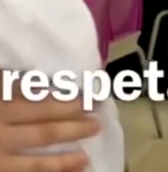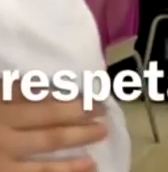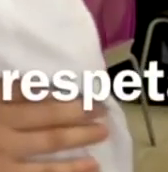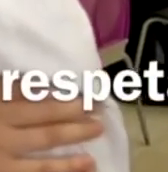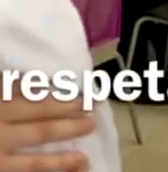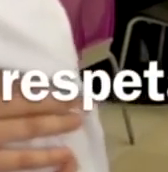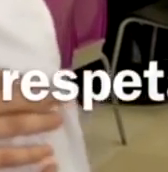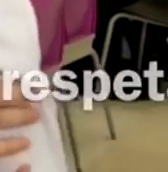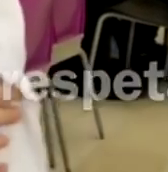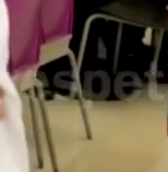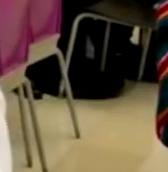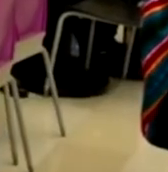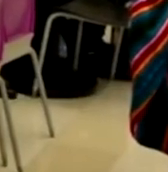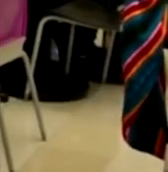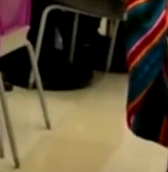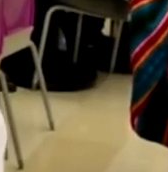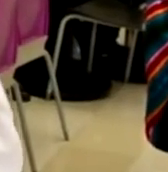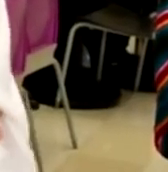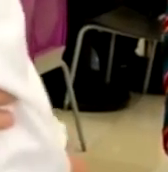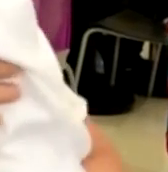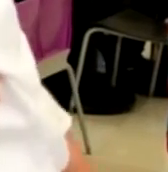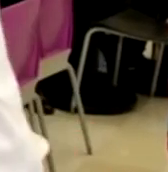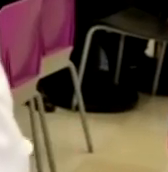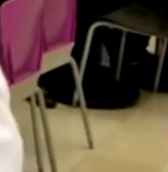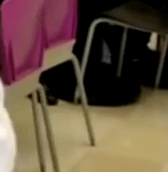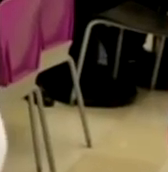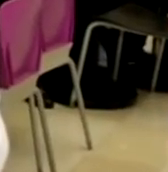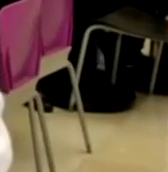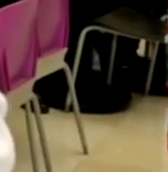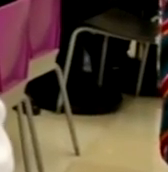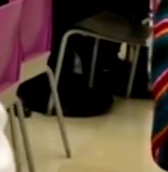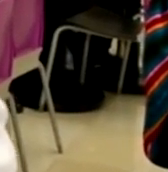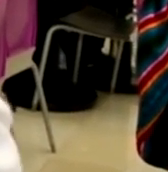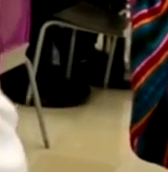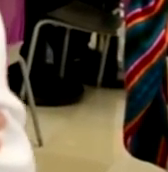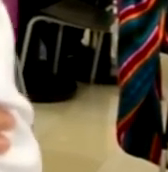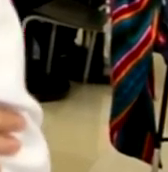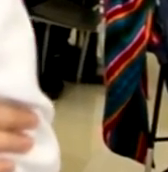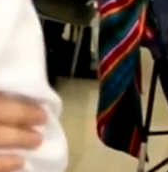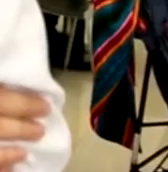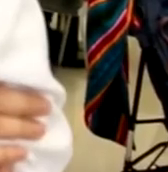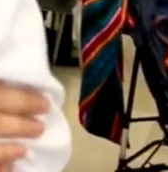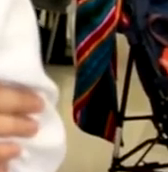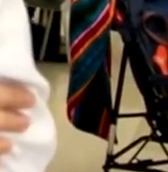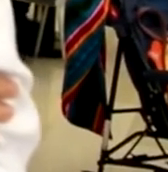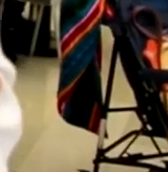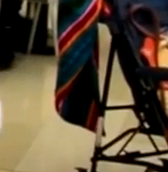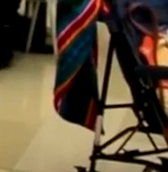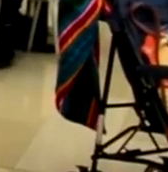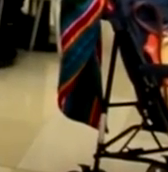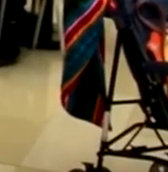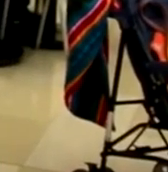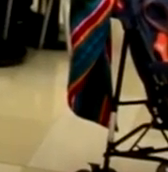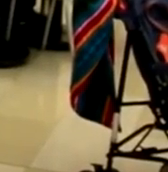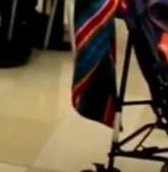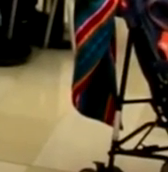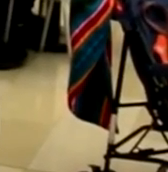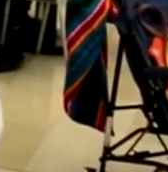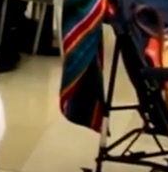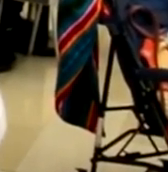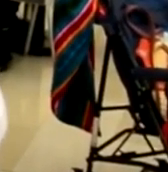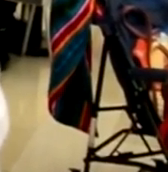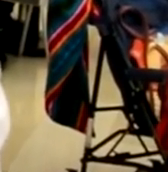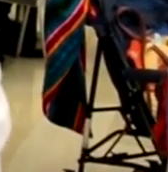de responsabilidad y estamos aquí para decirle a la gente que esto es una necesidad fisiológica que tienen los niños